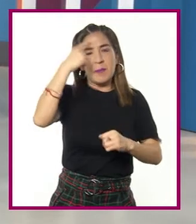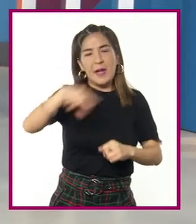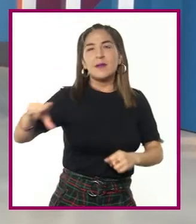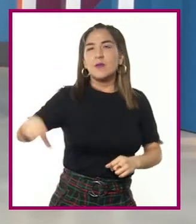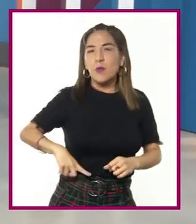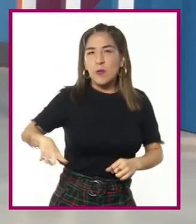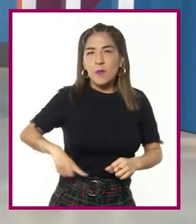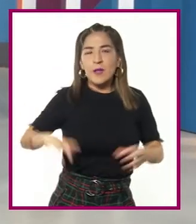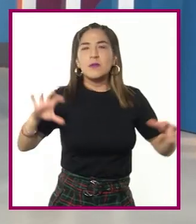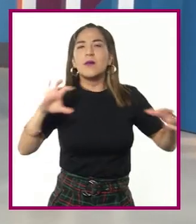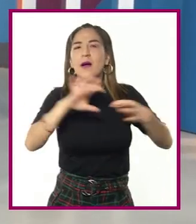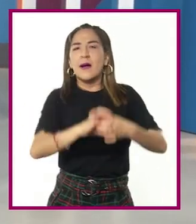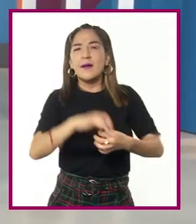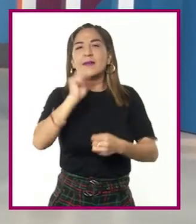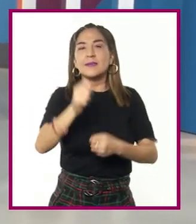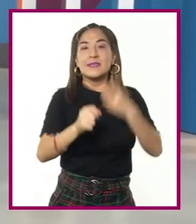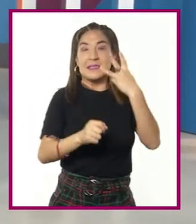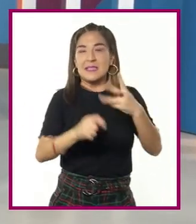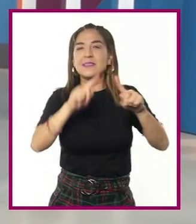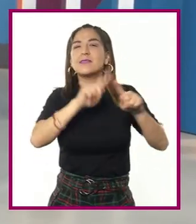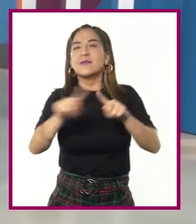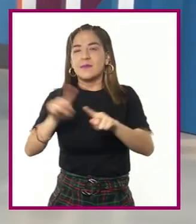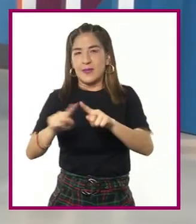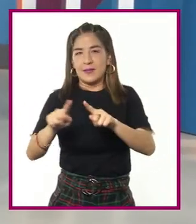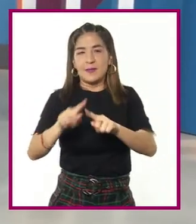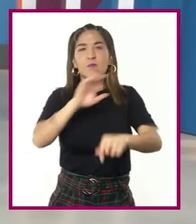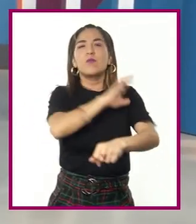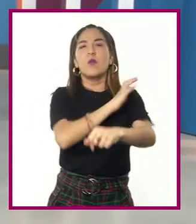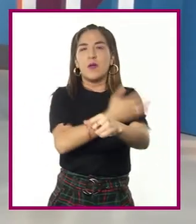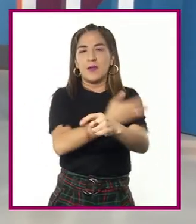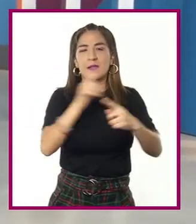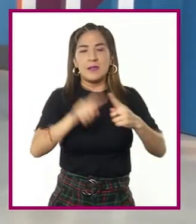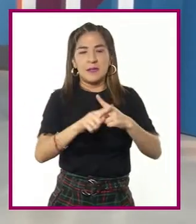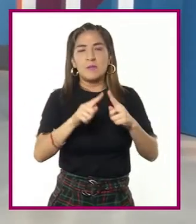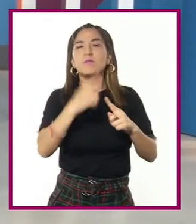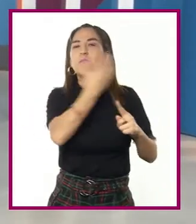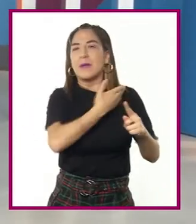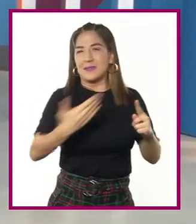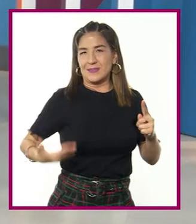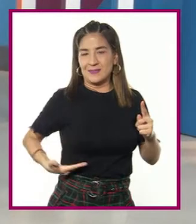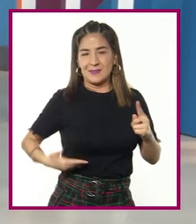agrupan en torno a tres diferentes poderes: el poder legislativo,